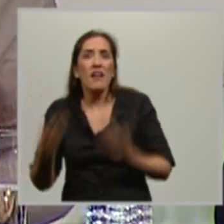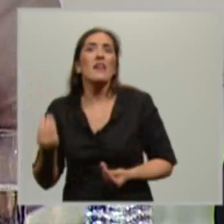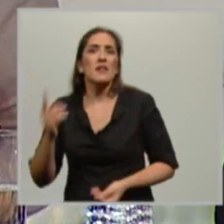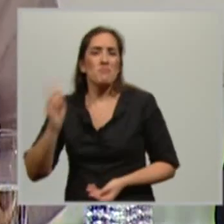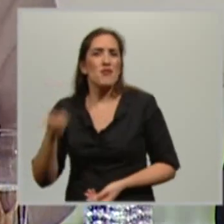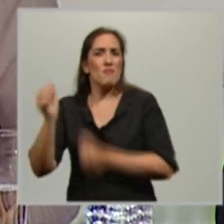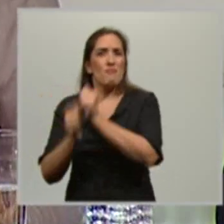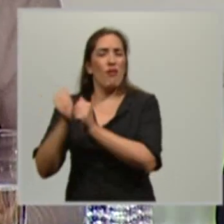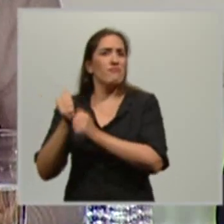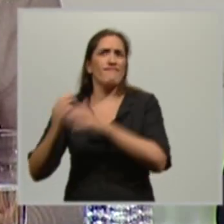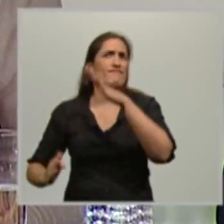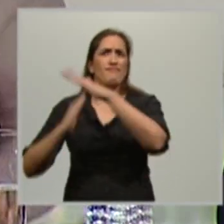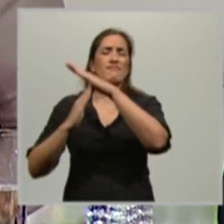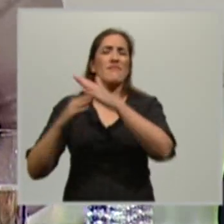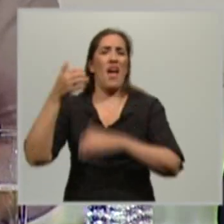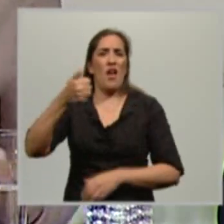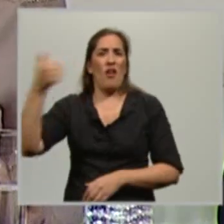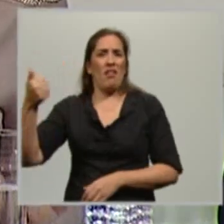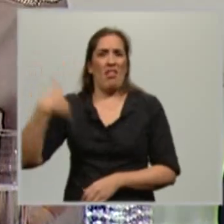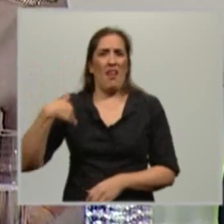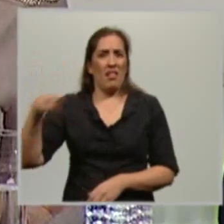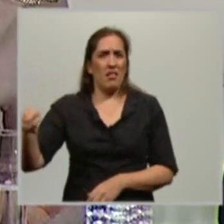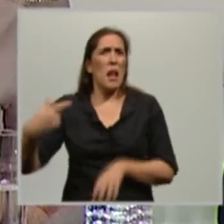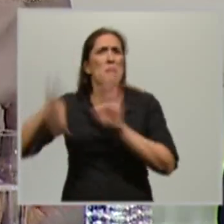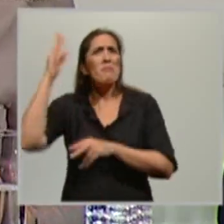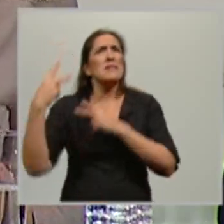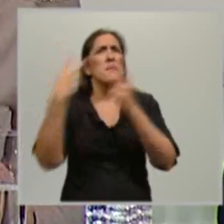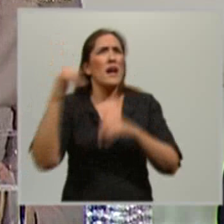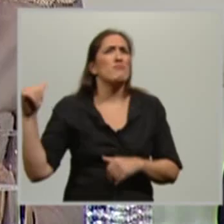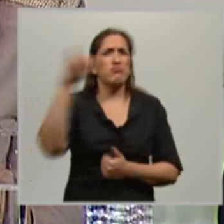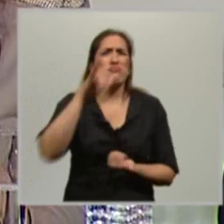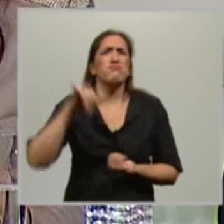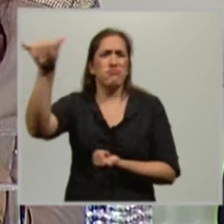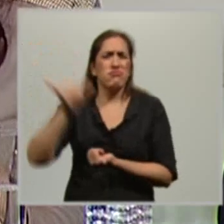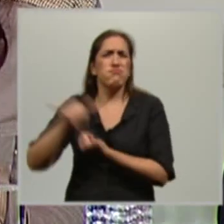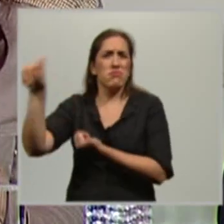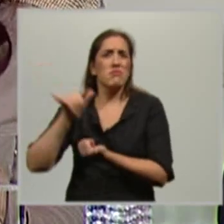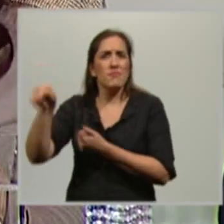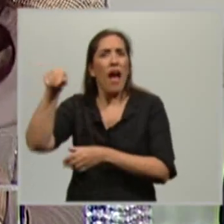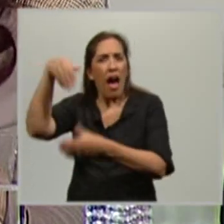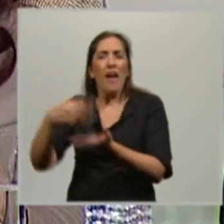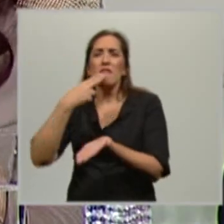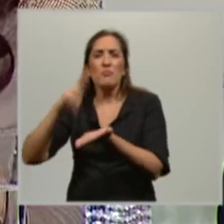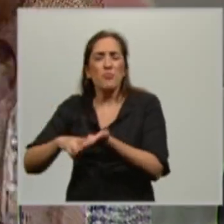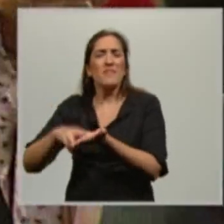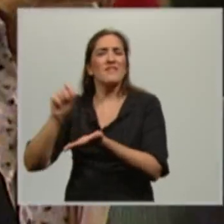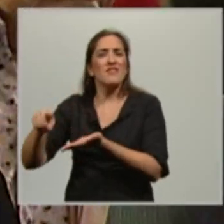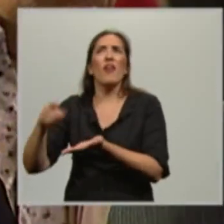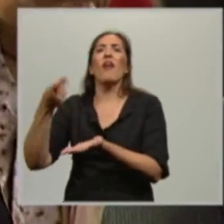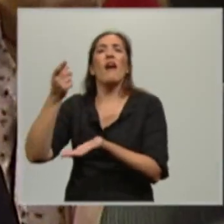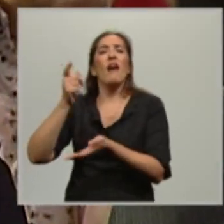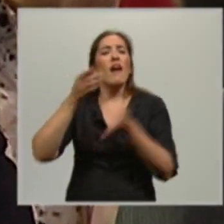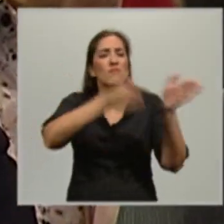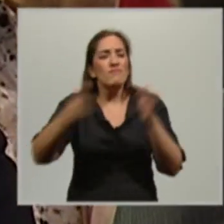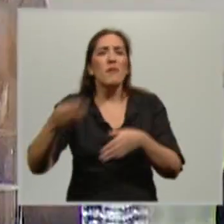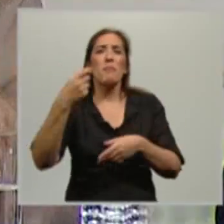Argentinas, que es su principal cliente, porque es el que más le transporta pasajeros, de ahí cobra la tasa de embarque, de ahí le cobra a los aviones la tasa